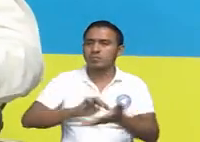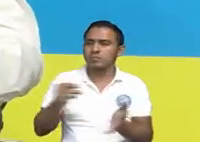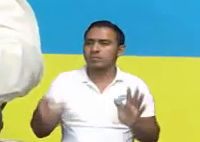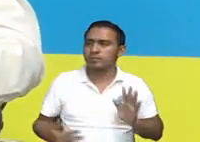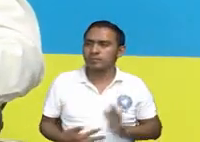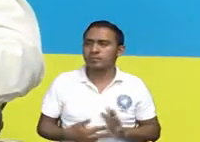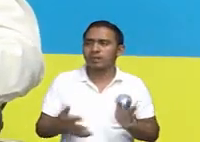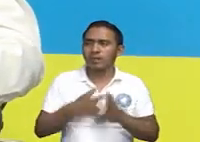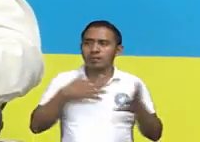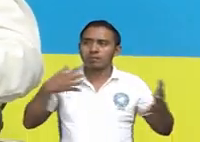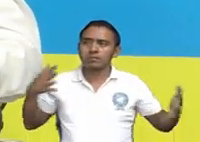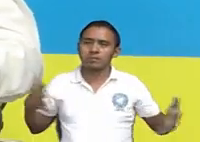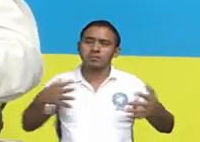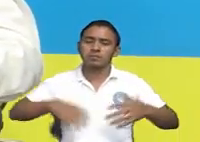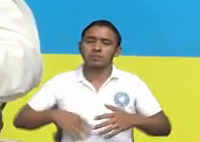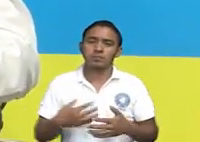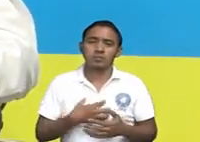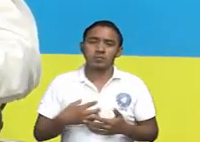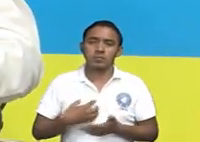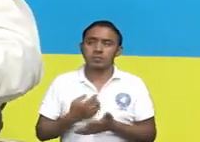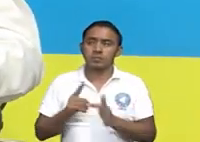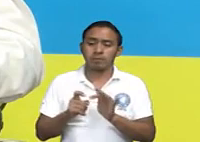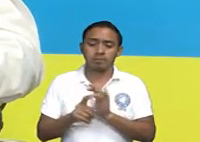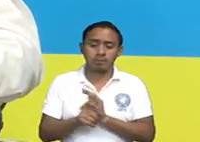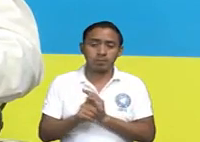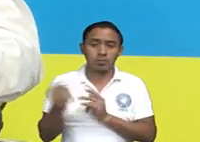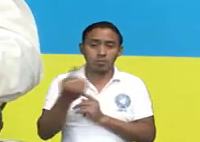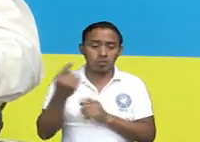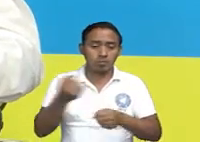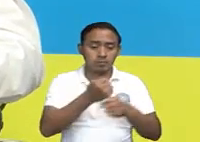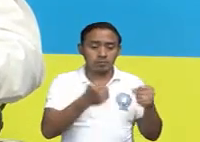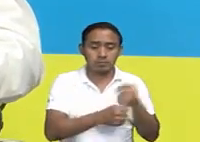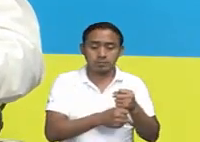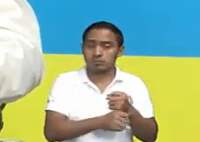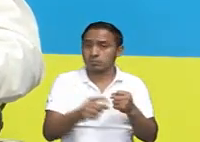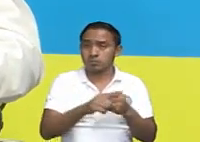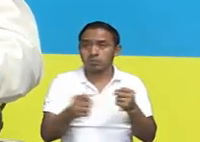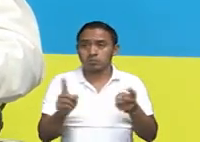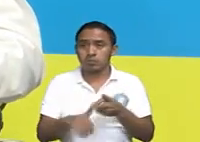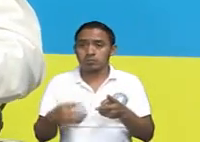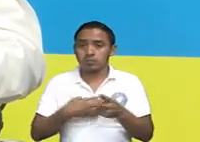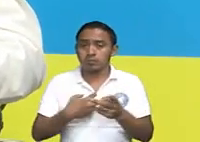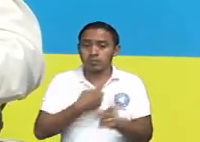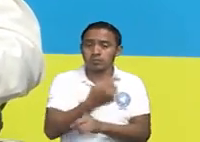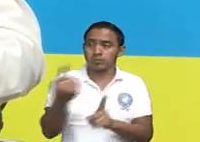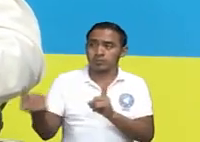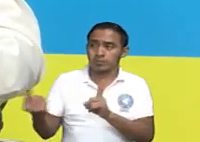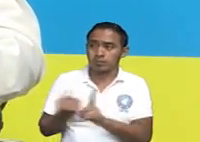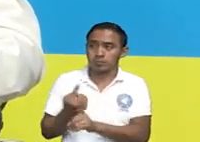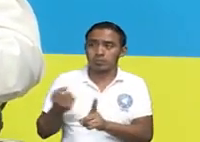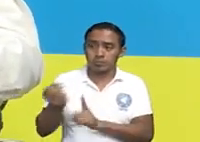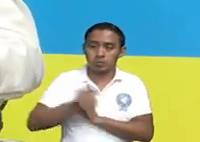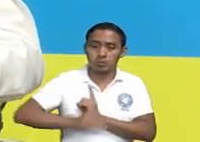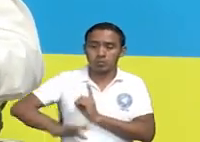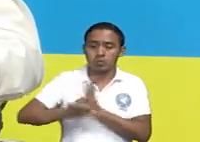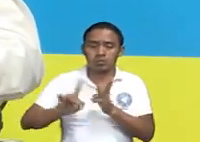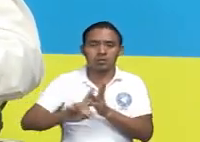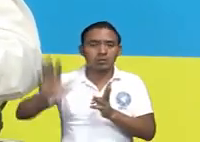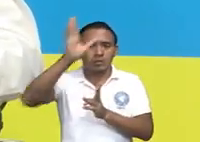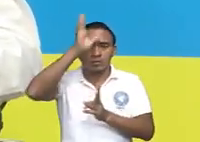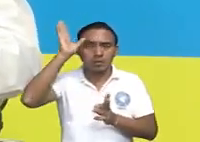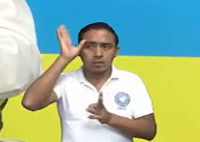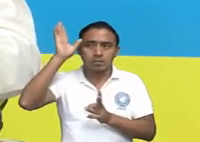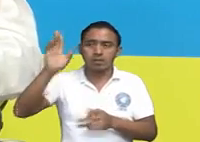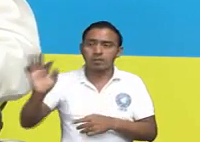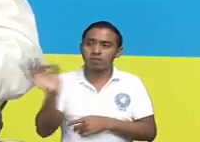amplio que implica la sexualidad, no solo el sexo, tiene que ver con el entorno social, con las creencias, con la forma que